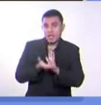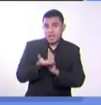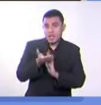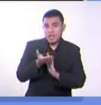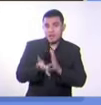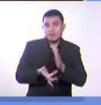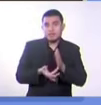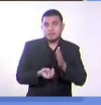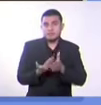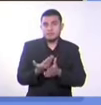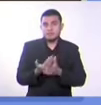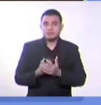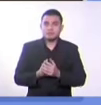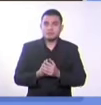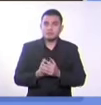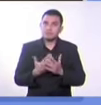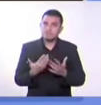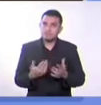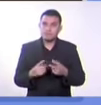tecnológicos,